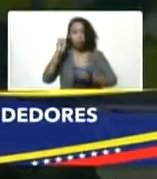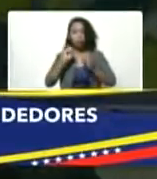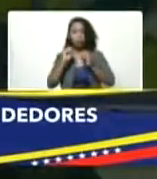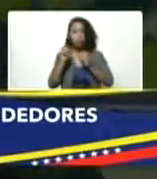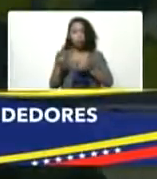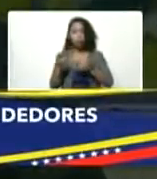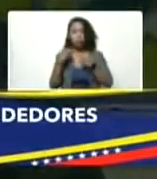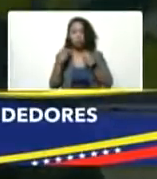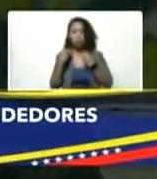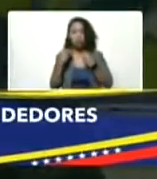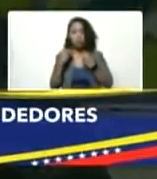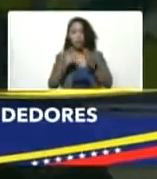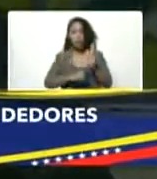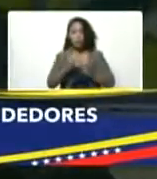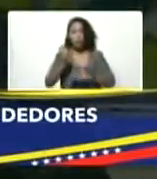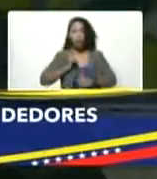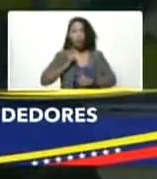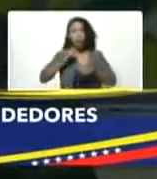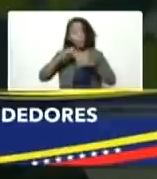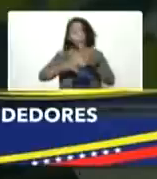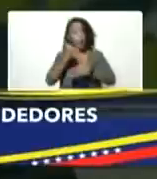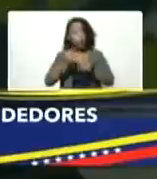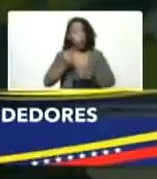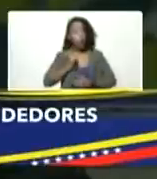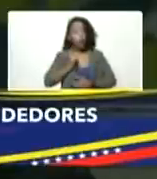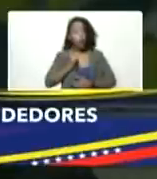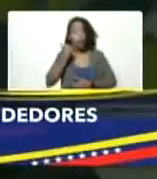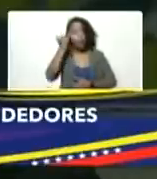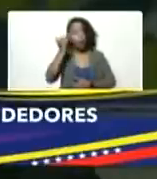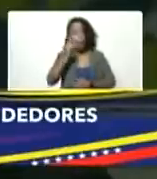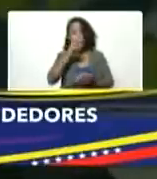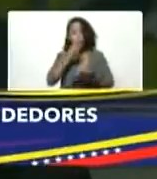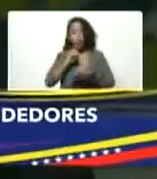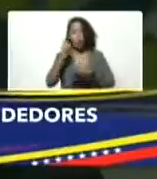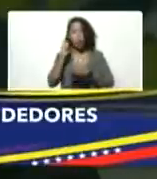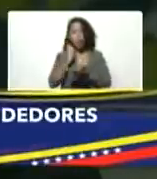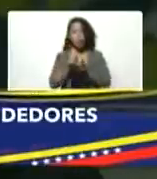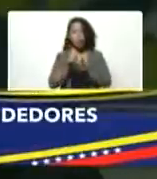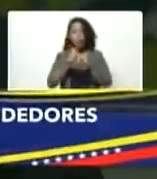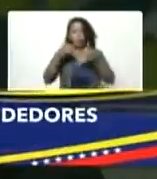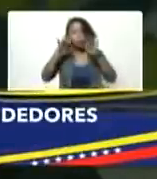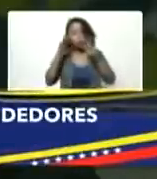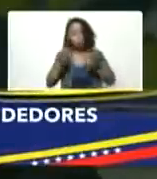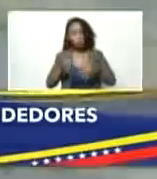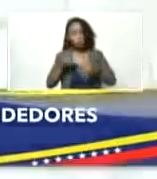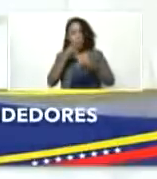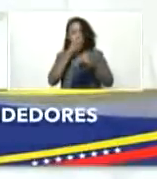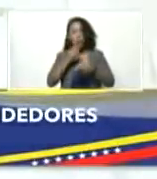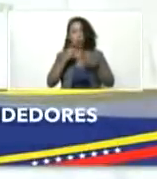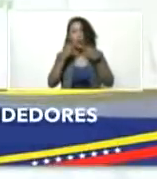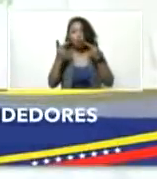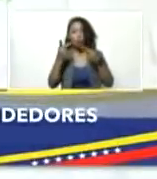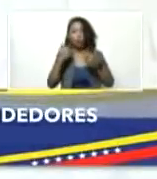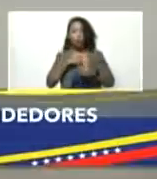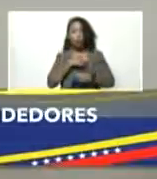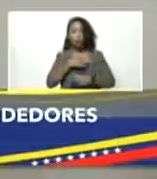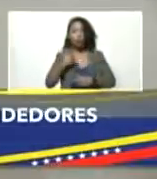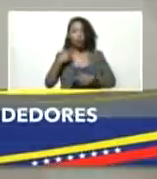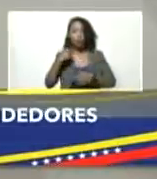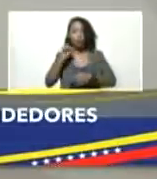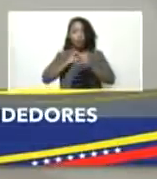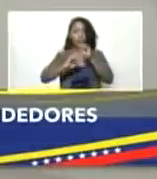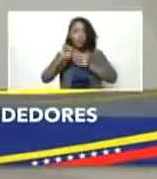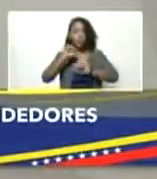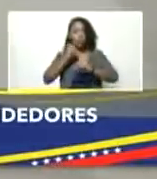para desarrollar cualquier proyecto o cualquier idea. Desde el Banco del Tesoro, estoy seguro que desde toda la banca pública, estaremos siempre a la vanguardia. Como usted lo